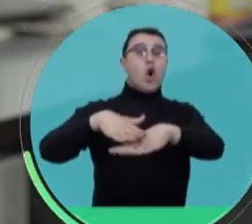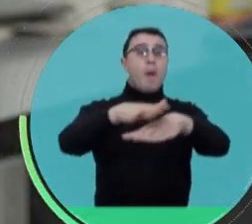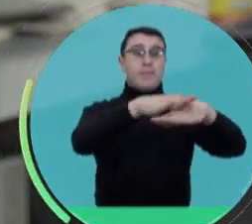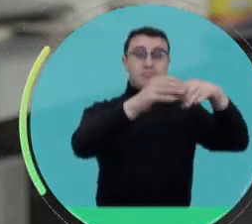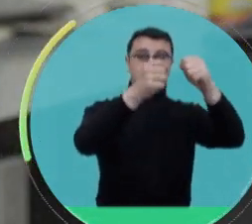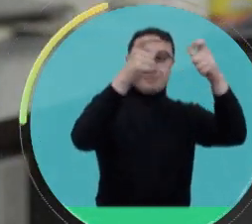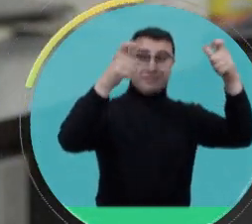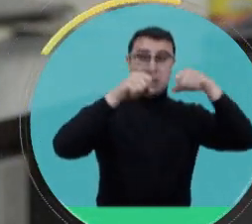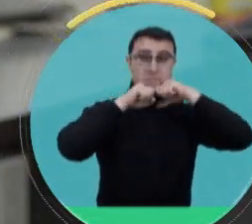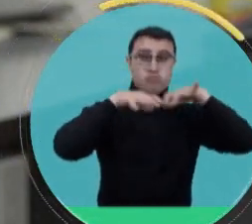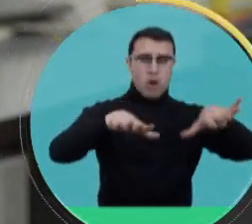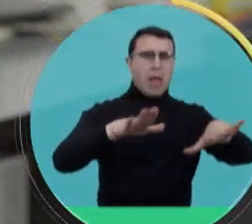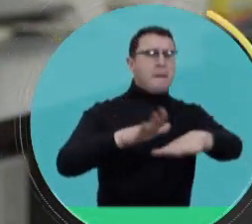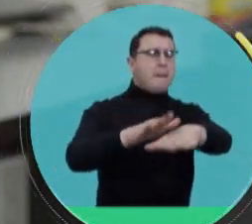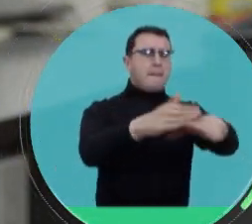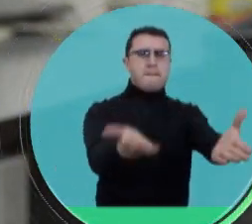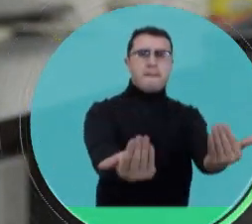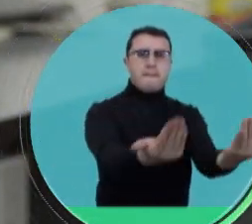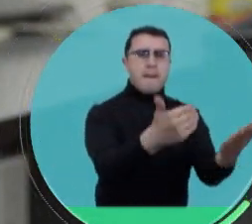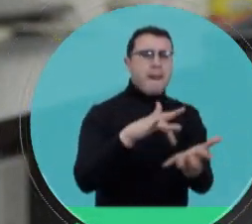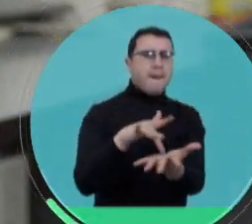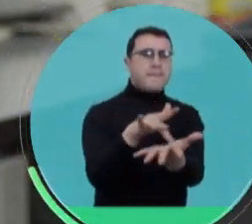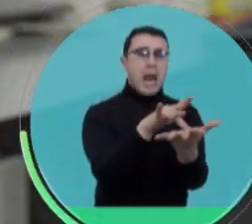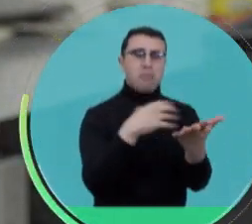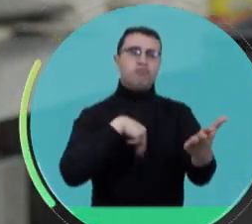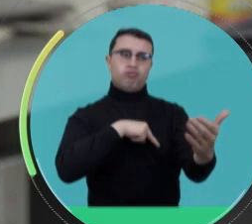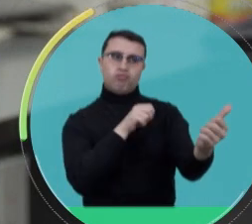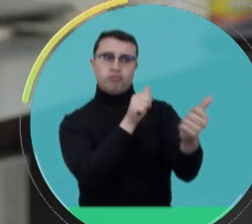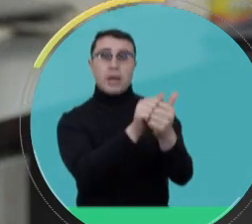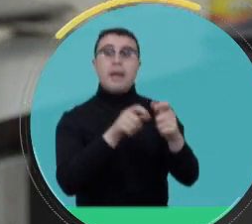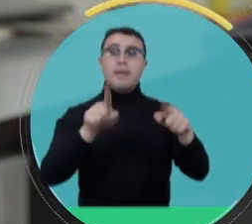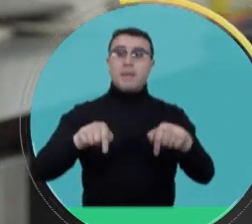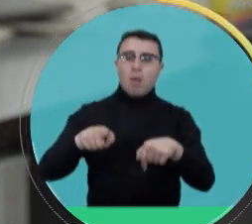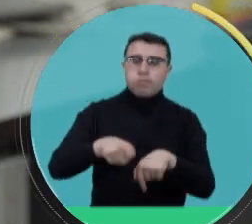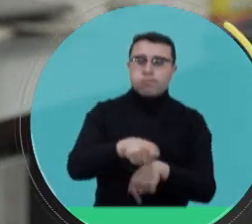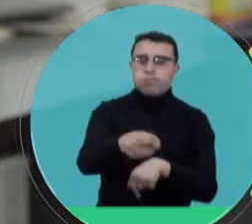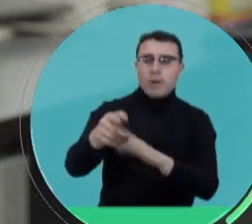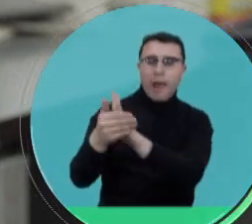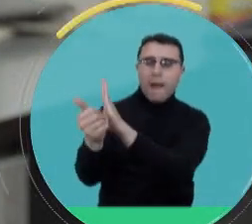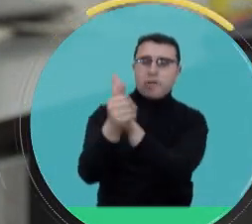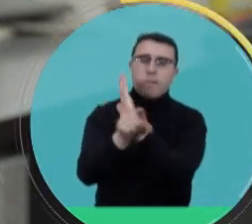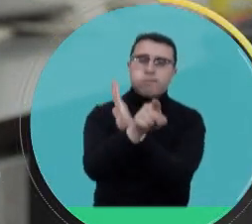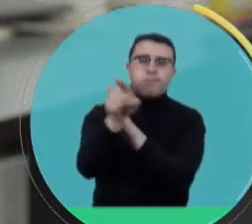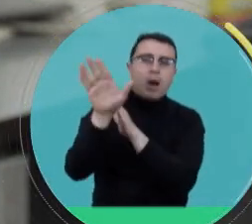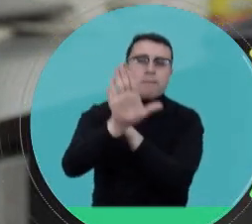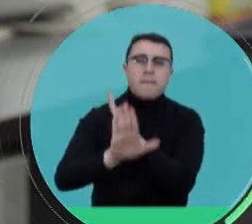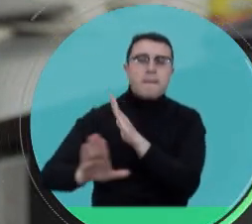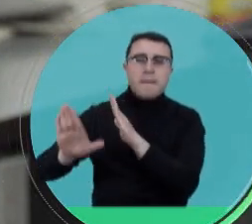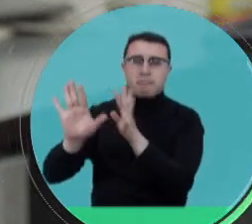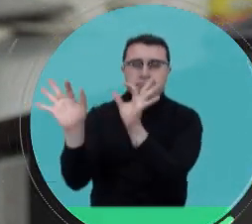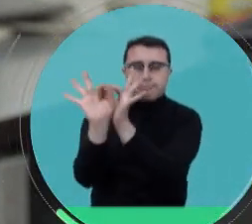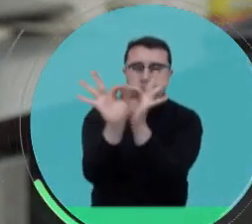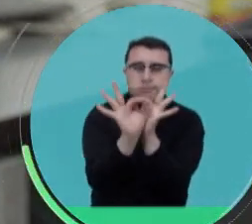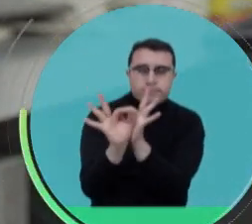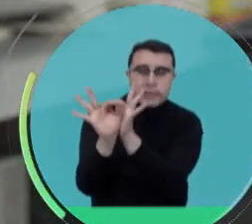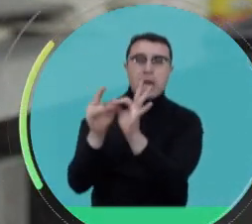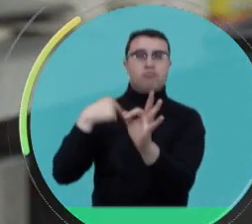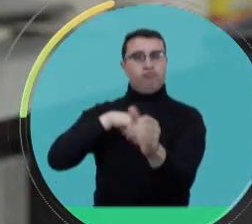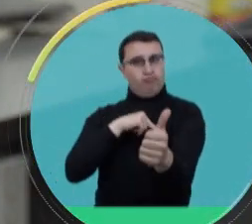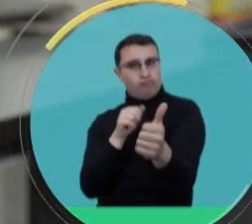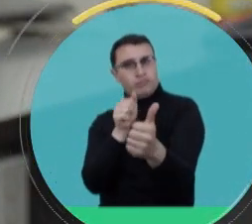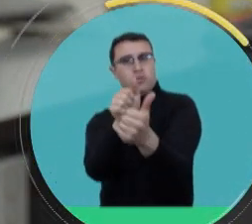convocatorias públicas también a las convocatorias que están dirigidas a los talentos específicos de la región y